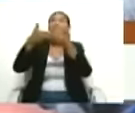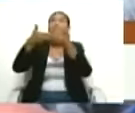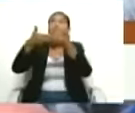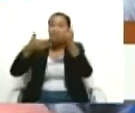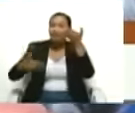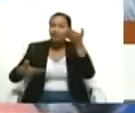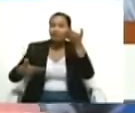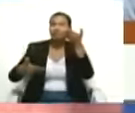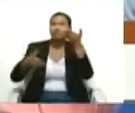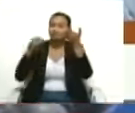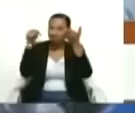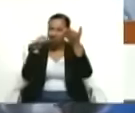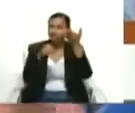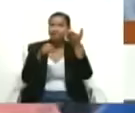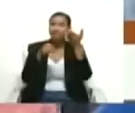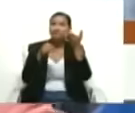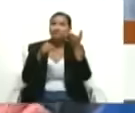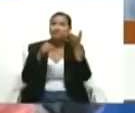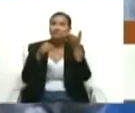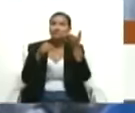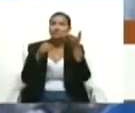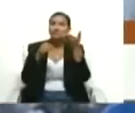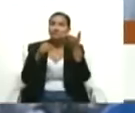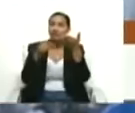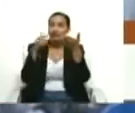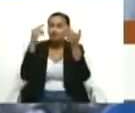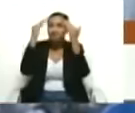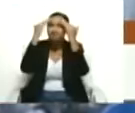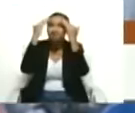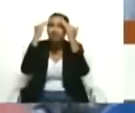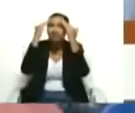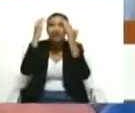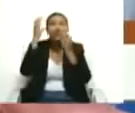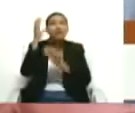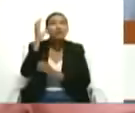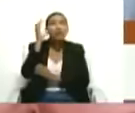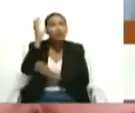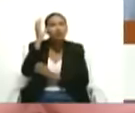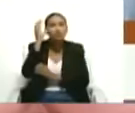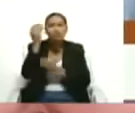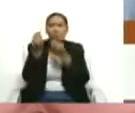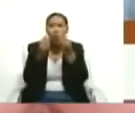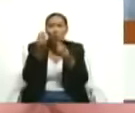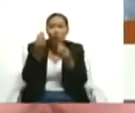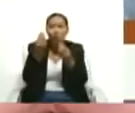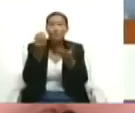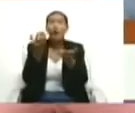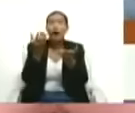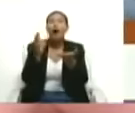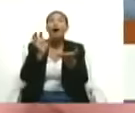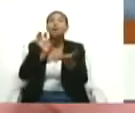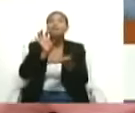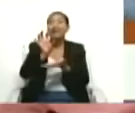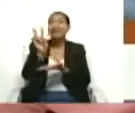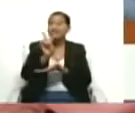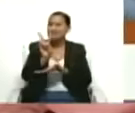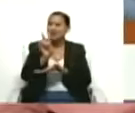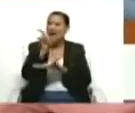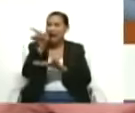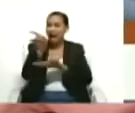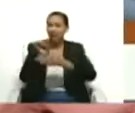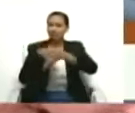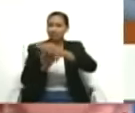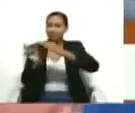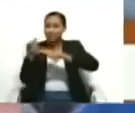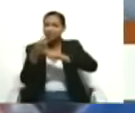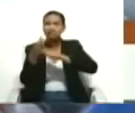Y desde la concepción como país ha sido para agredir a Venezuela,